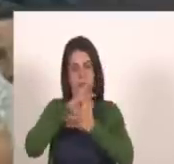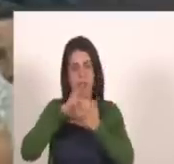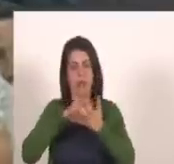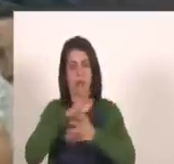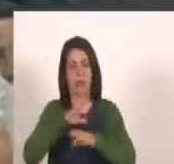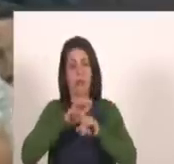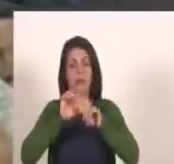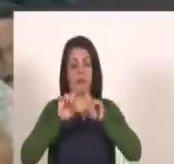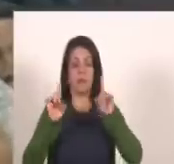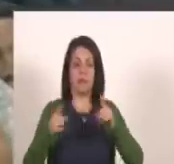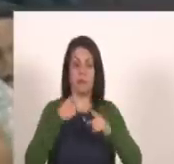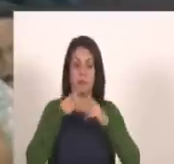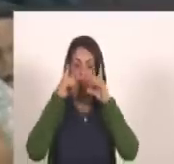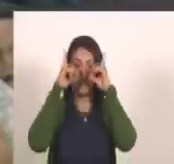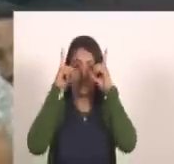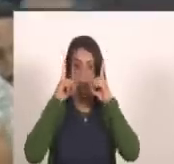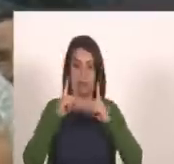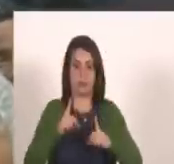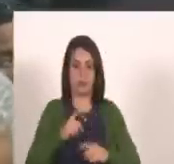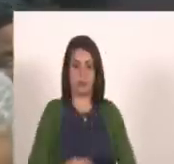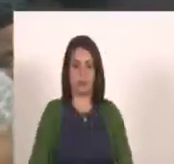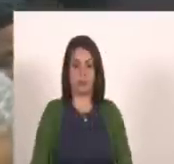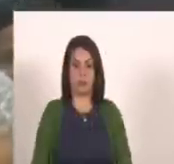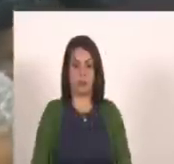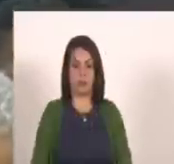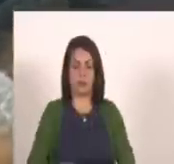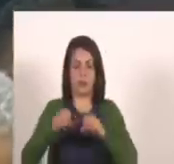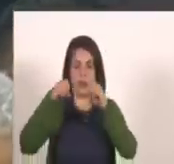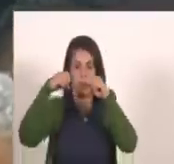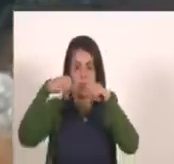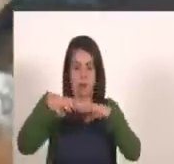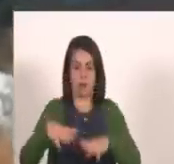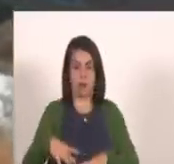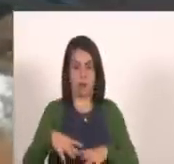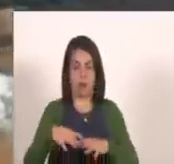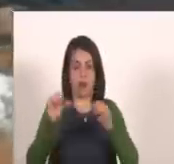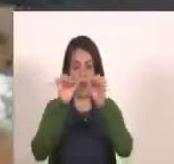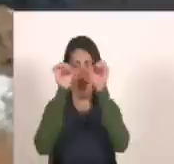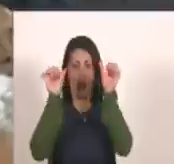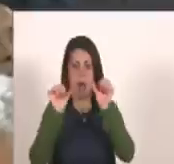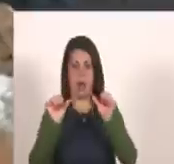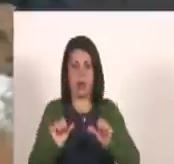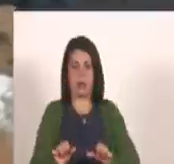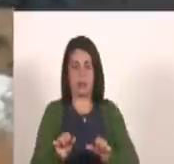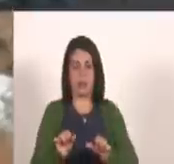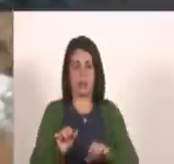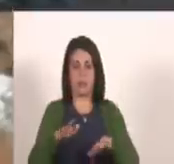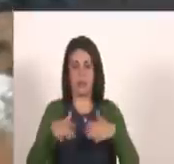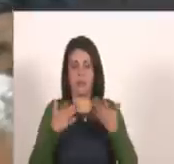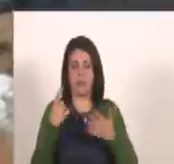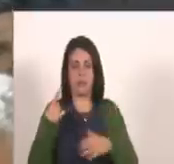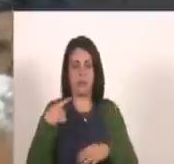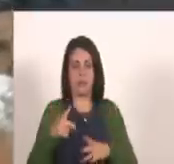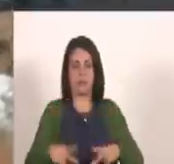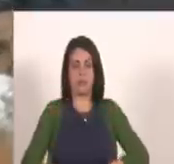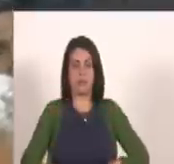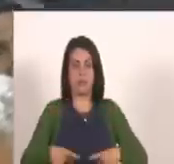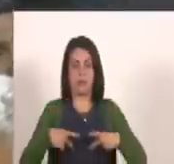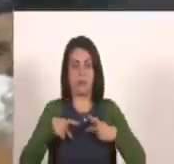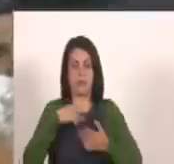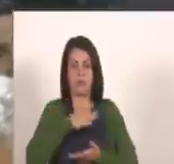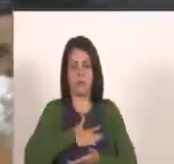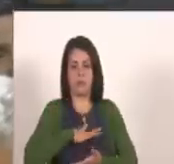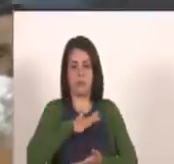atravesaba. Sin embargo, él decidió abandonar las bellas artes para tener una vida